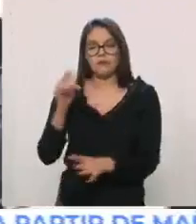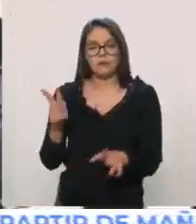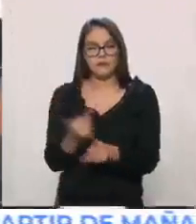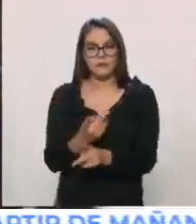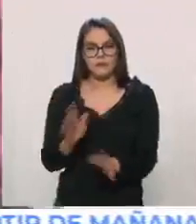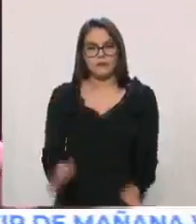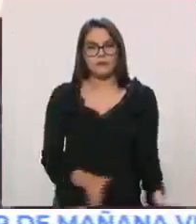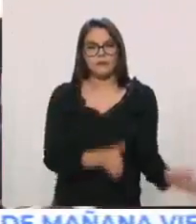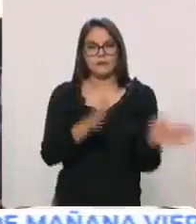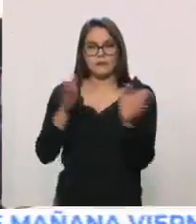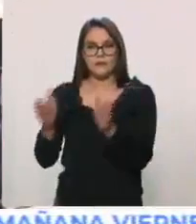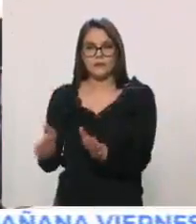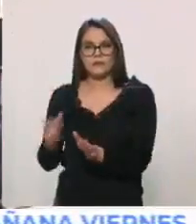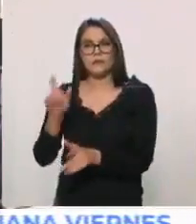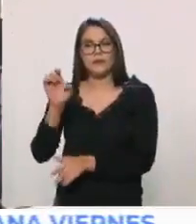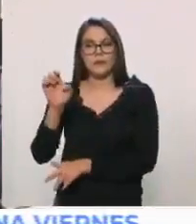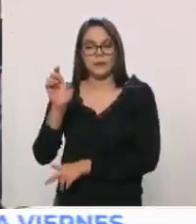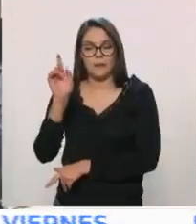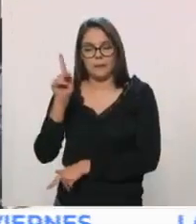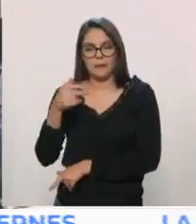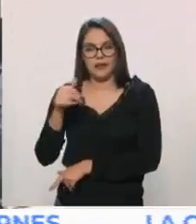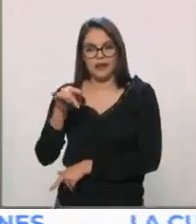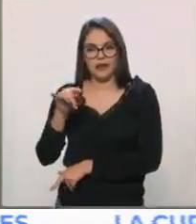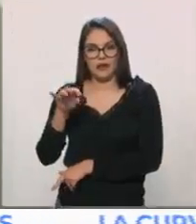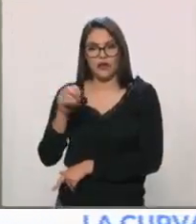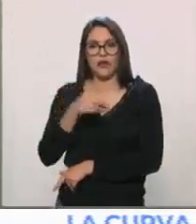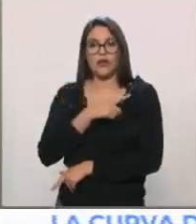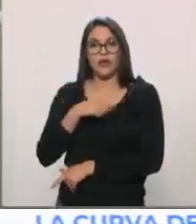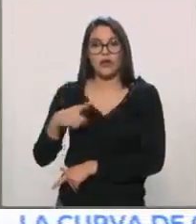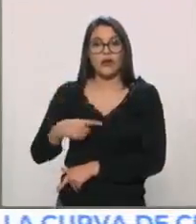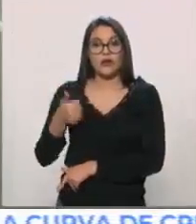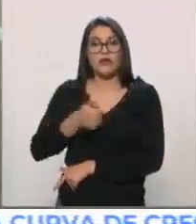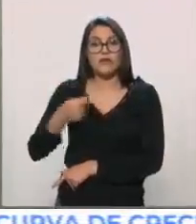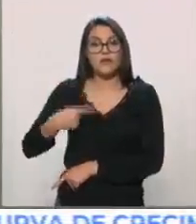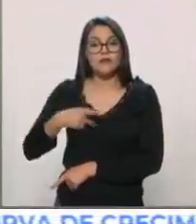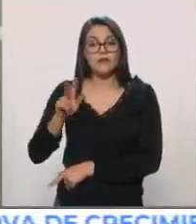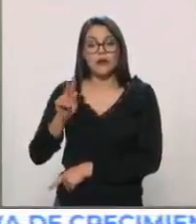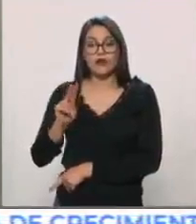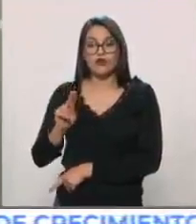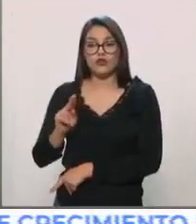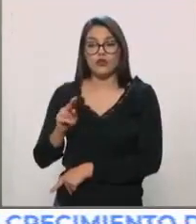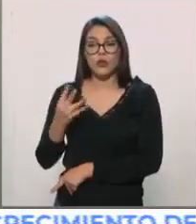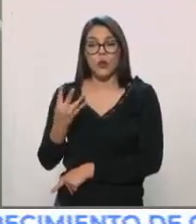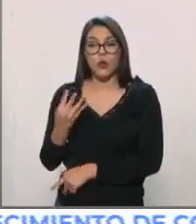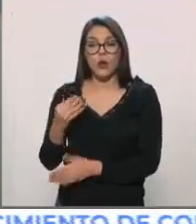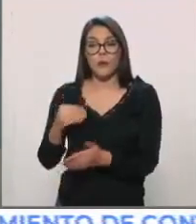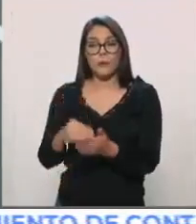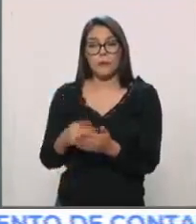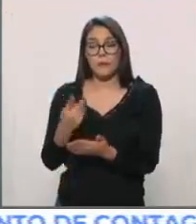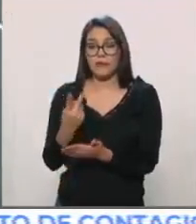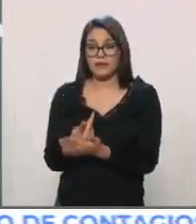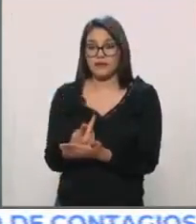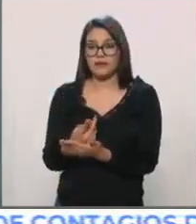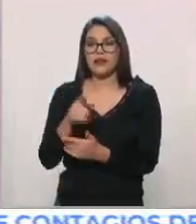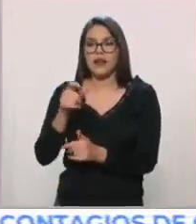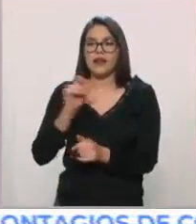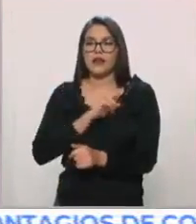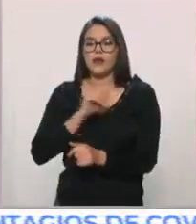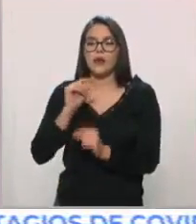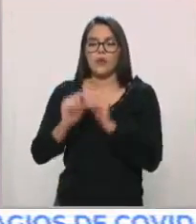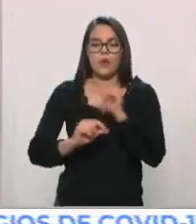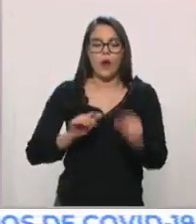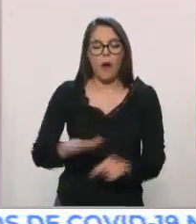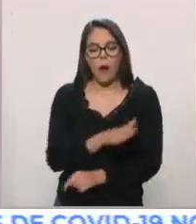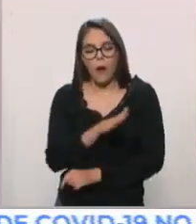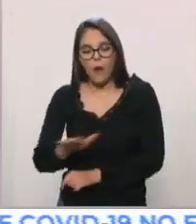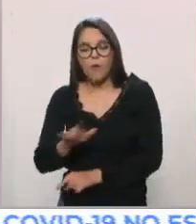la deuda por persona rondaba los 84,000 pesos. En este sexenio también se realizó el rescate de autopistas concesionadas.